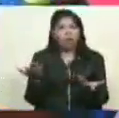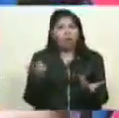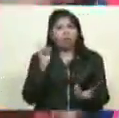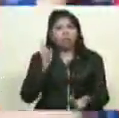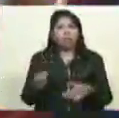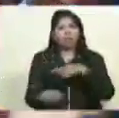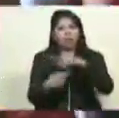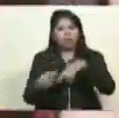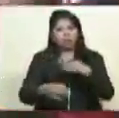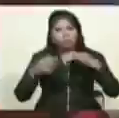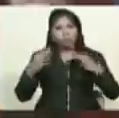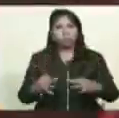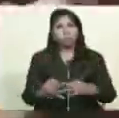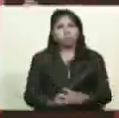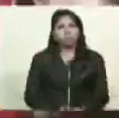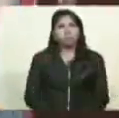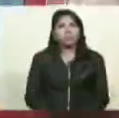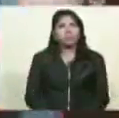lo necesita.